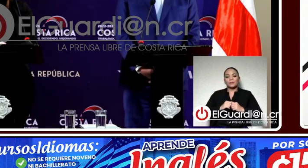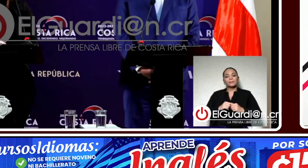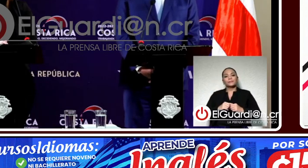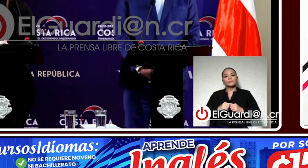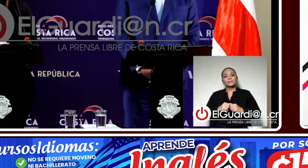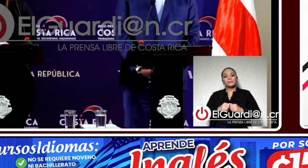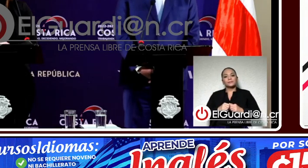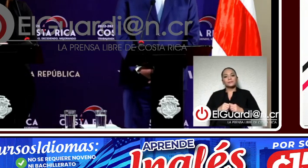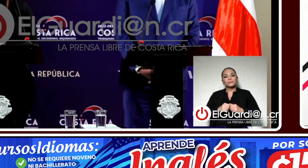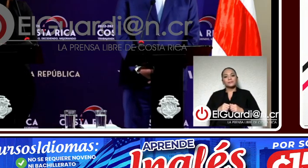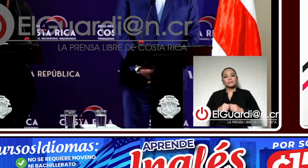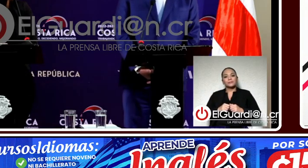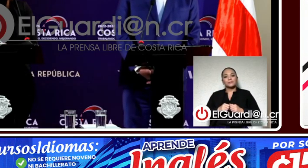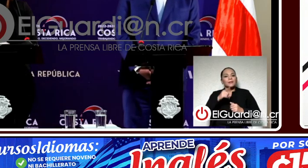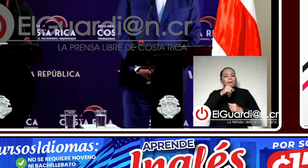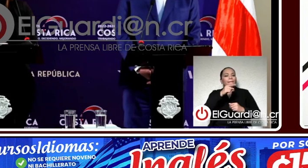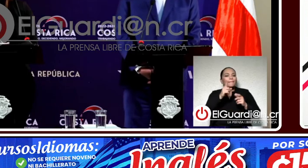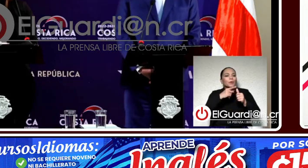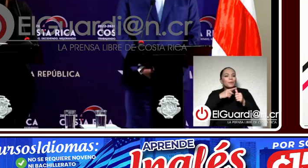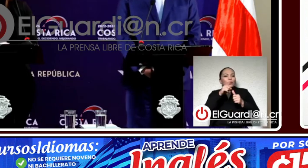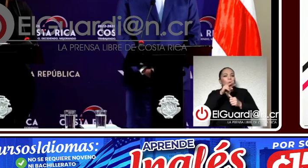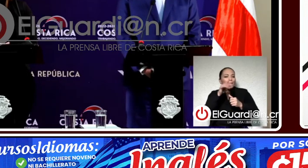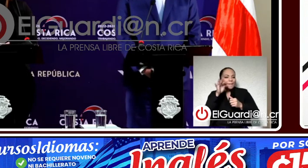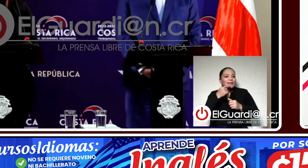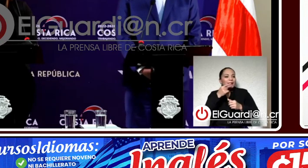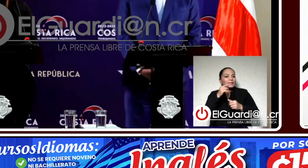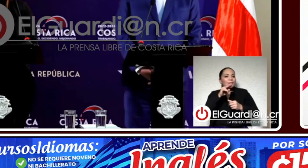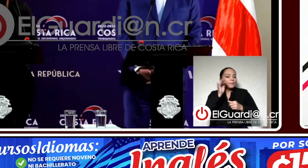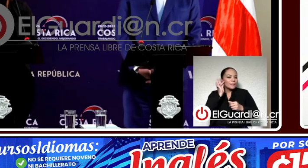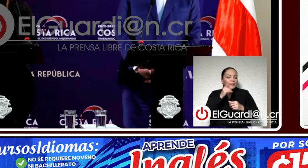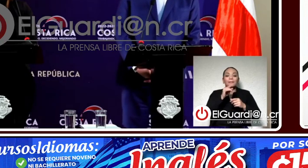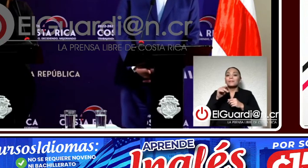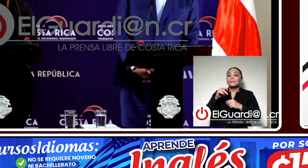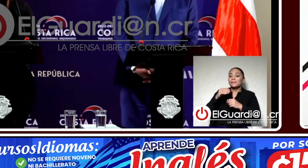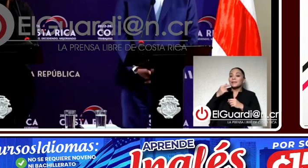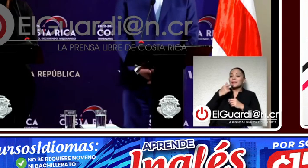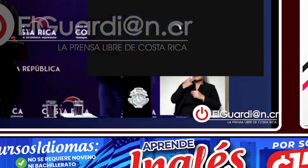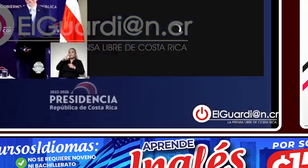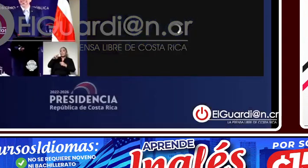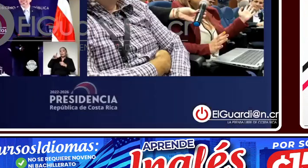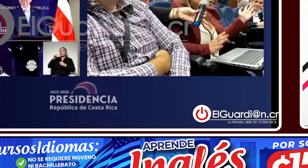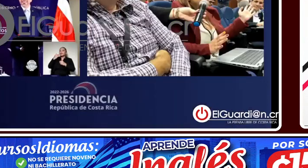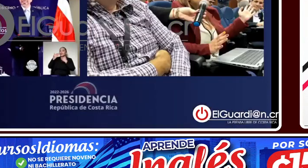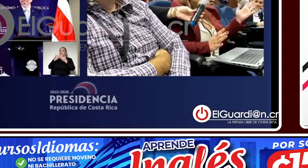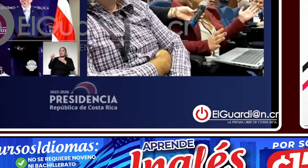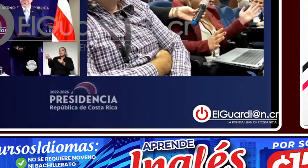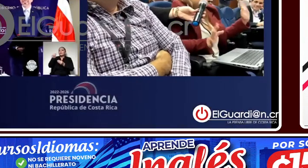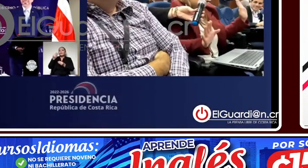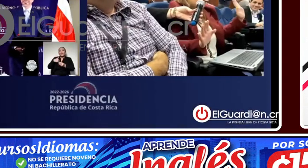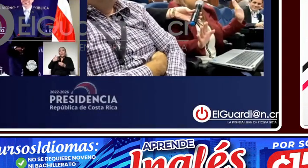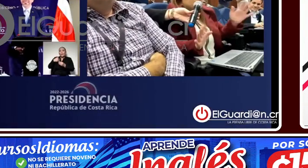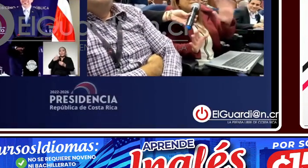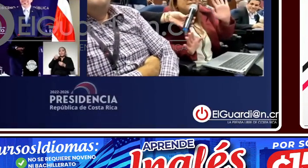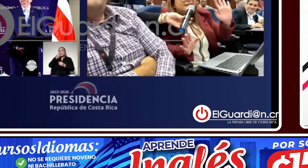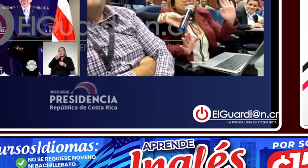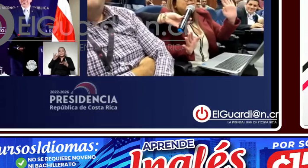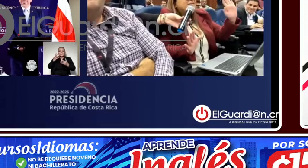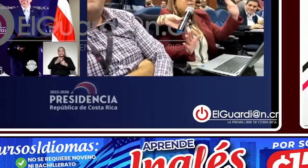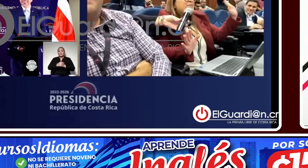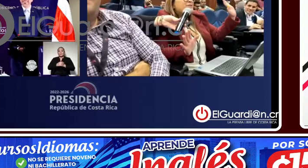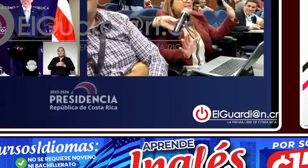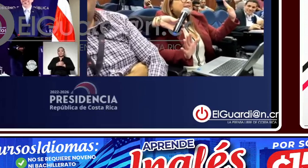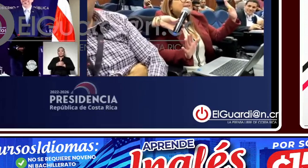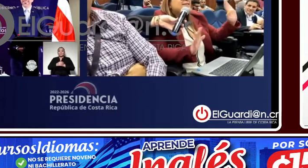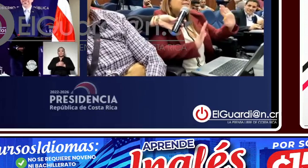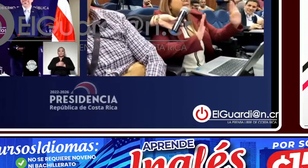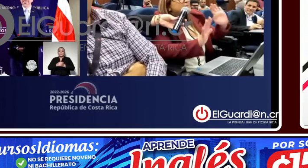No, tengo una pregunta, si me lo permite. Entonces, señora, perdóneme, doña Paula. ¿No? Gracias, es que realmente hay muchos hombres periodistas y, pues bueno,